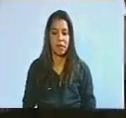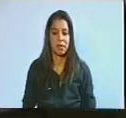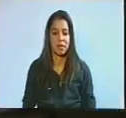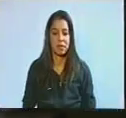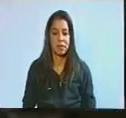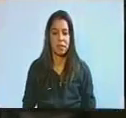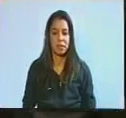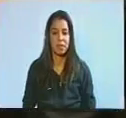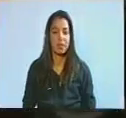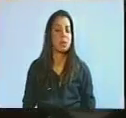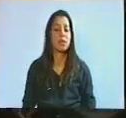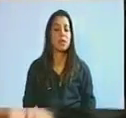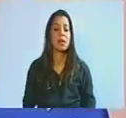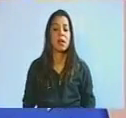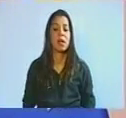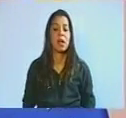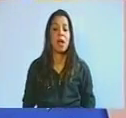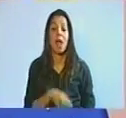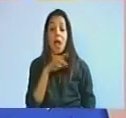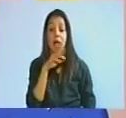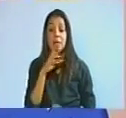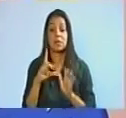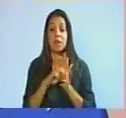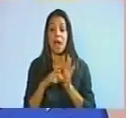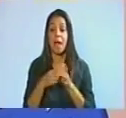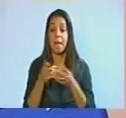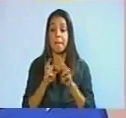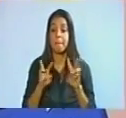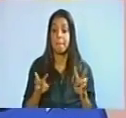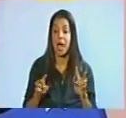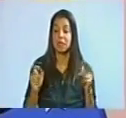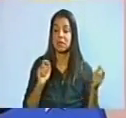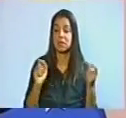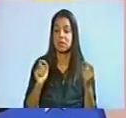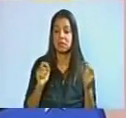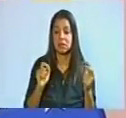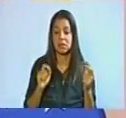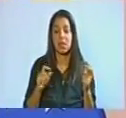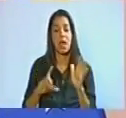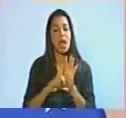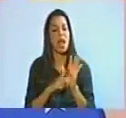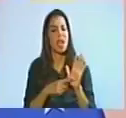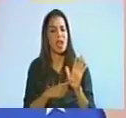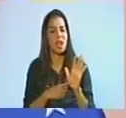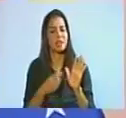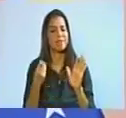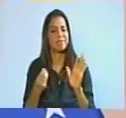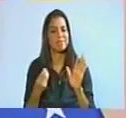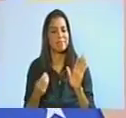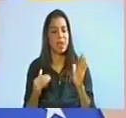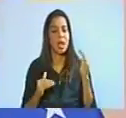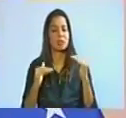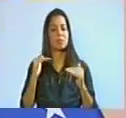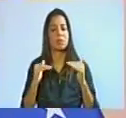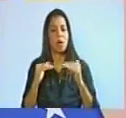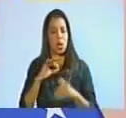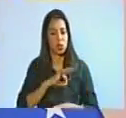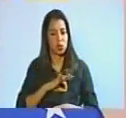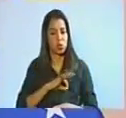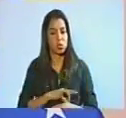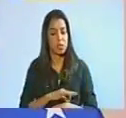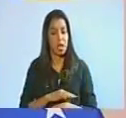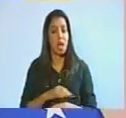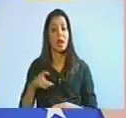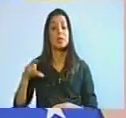Por eso hemos hablado que es una ley de la paz, es una ley del diálogo, es una ley del equilibrio social y la